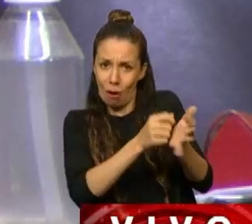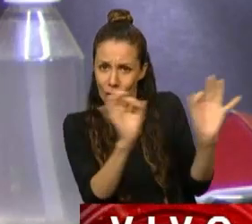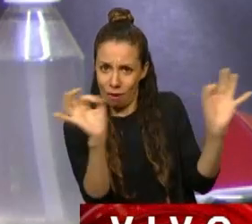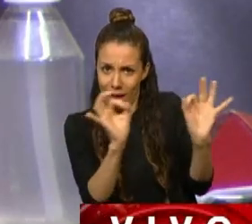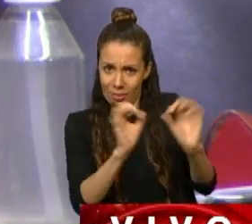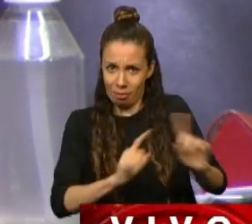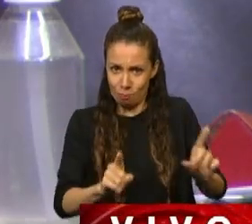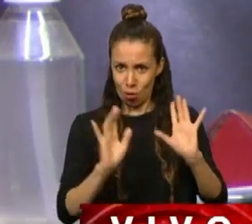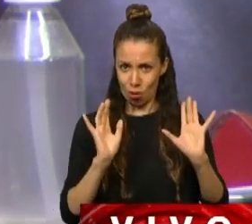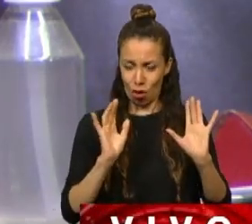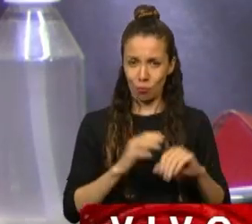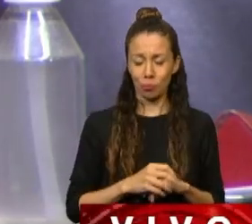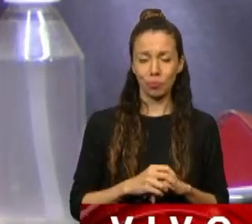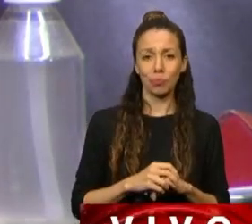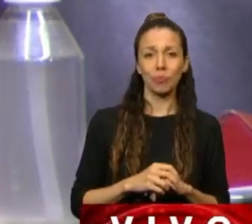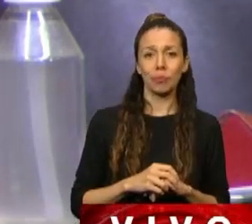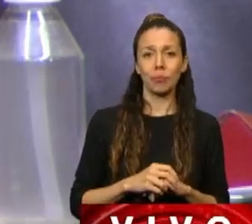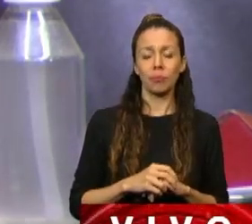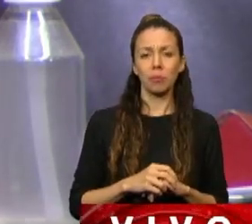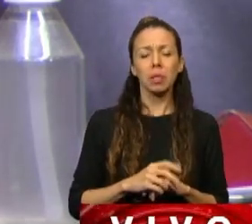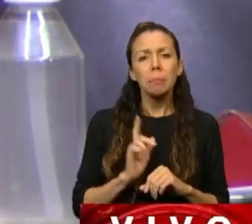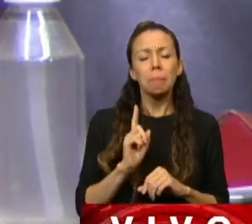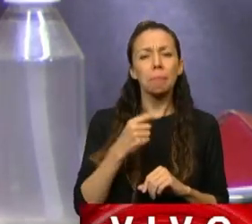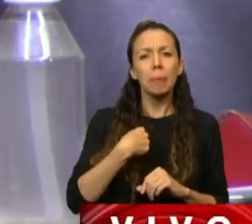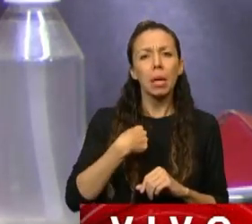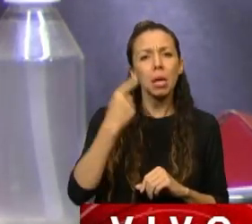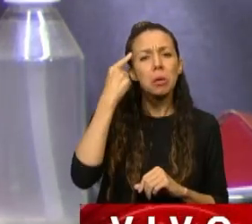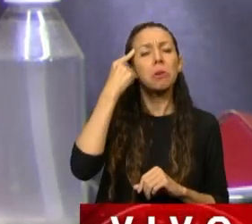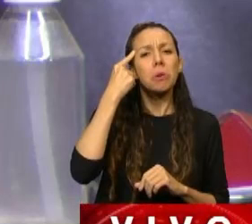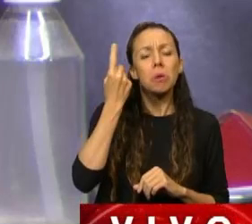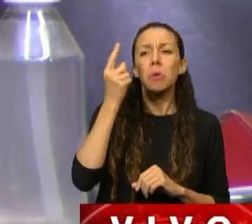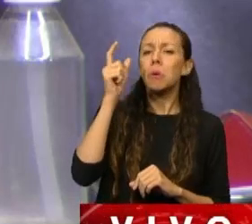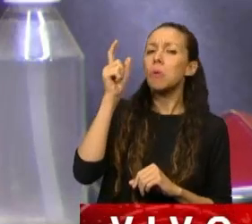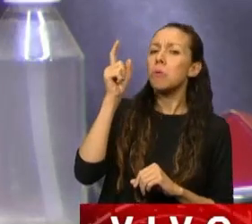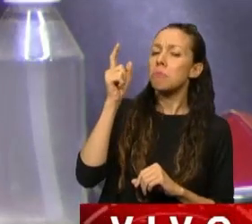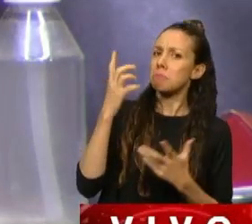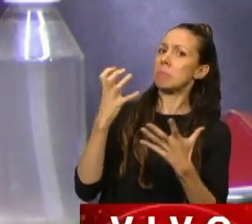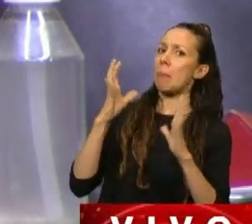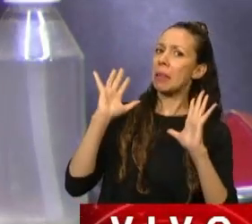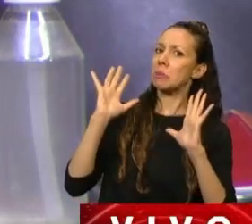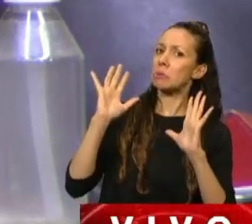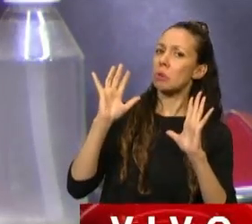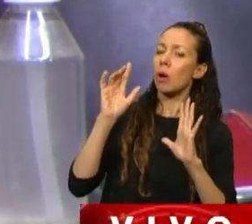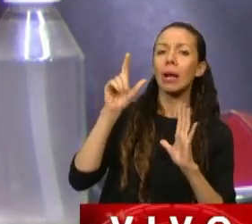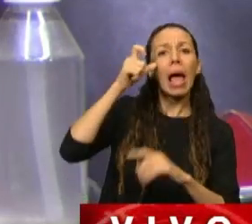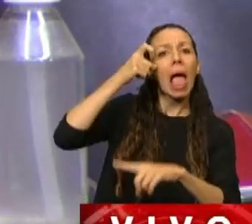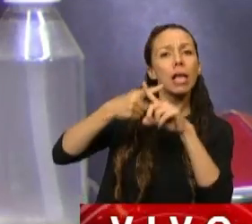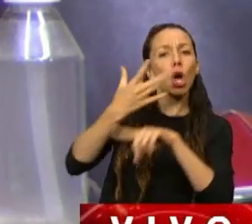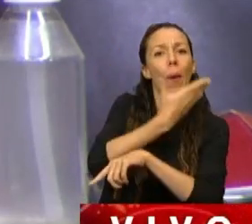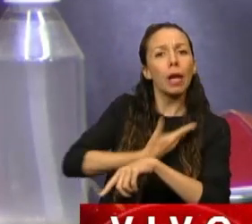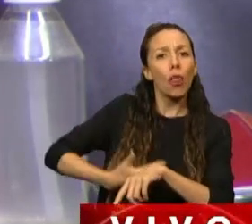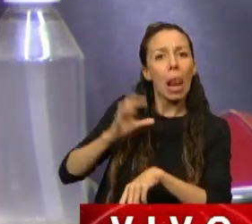que el que lo trajo a este recinto fue un ex el gobernador de la provincia